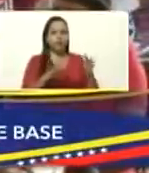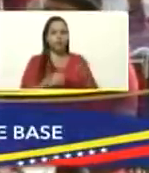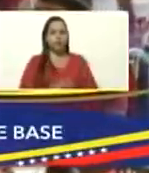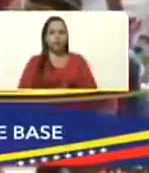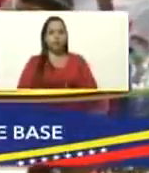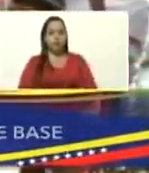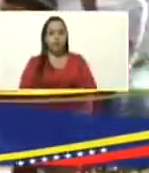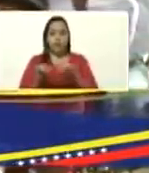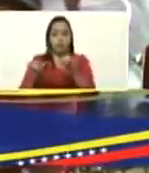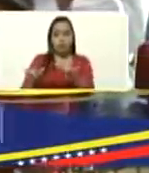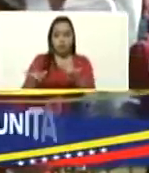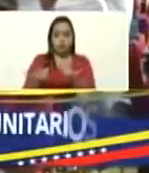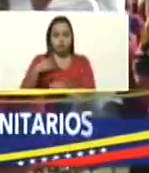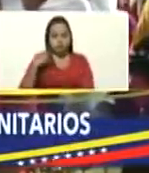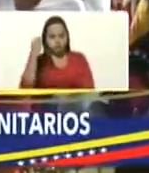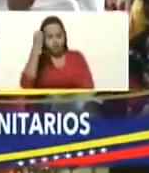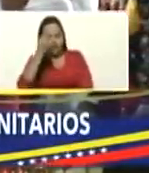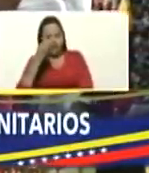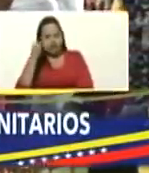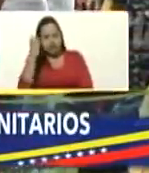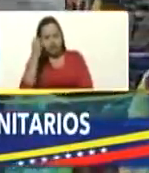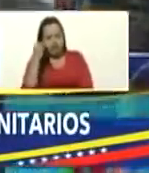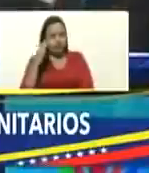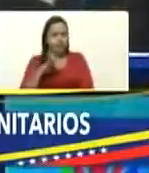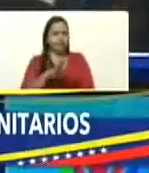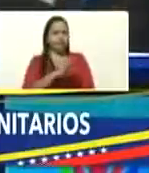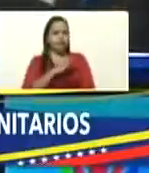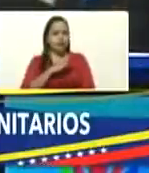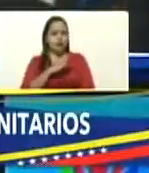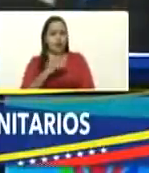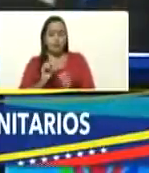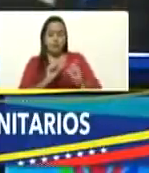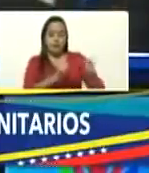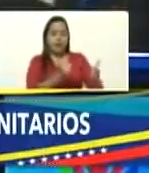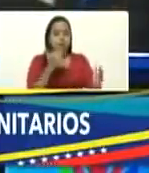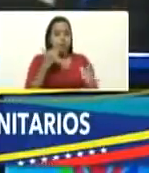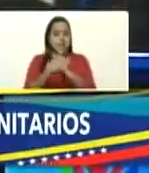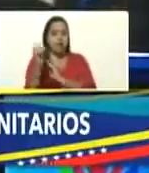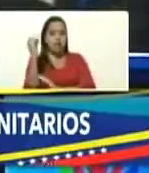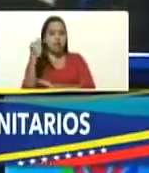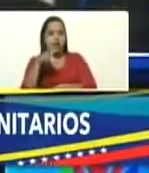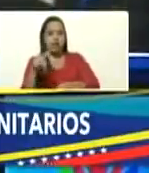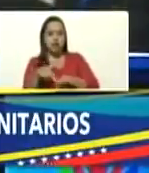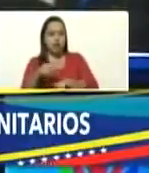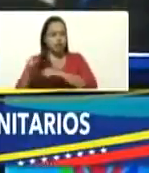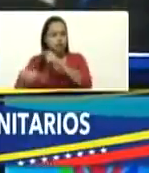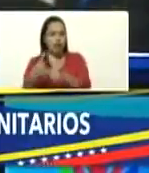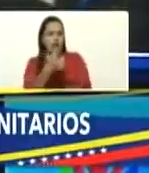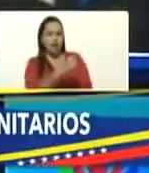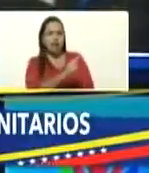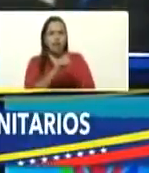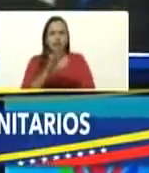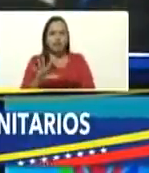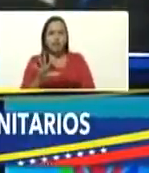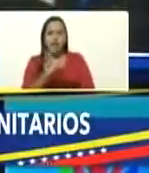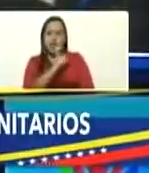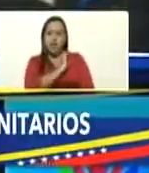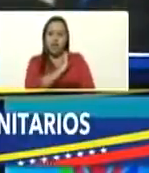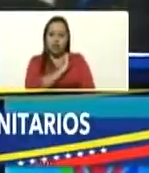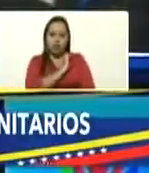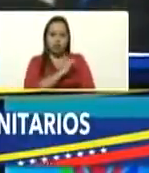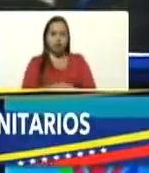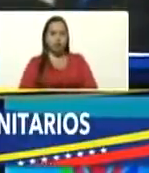Por eso entonces vamos a pensárnosla. Y yo en el mensaje ante la Asamblea Nacional el 15 de enero,